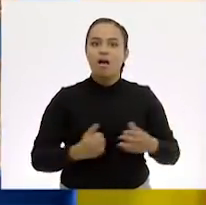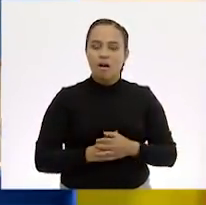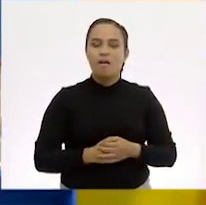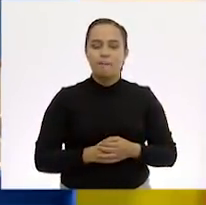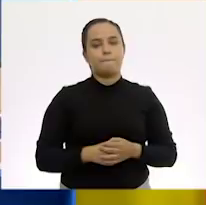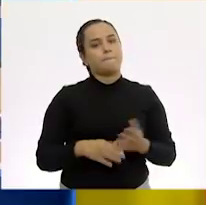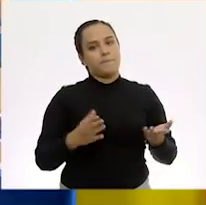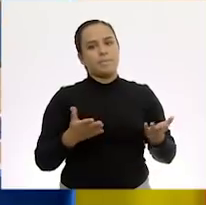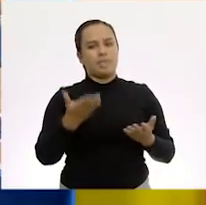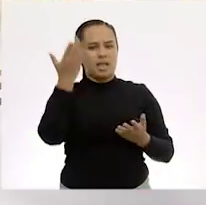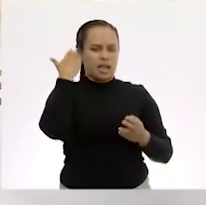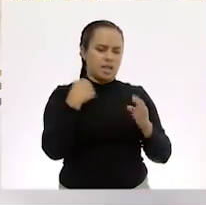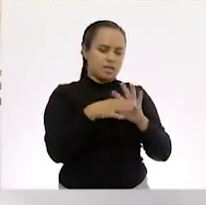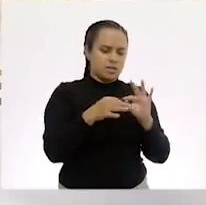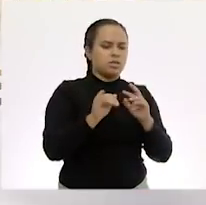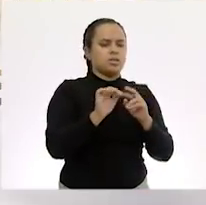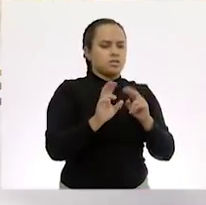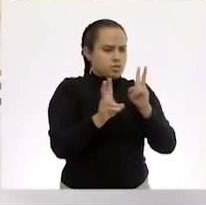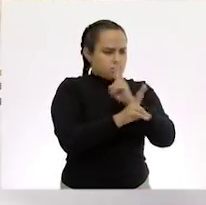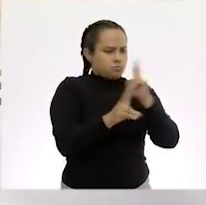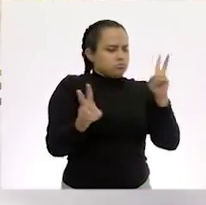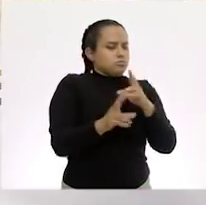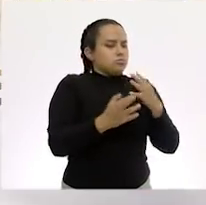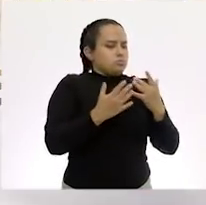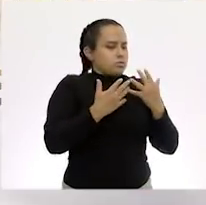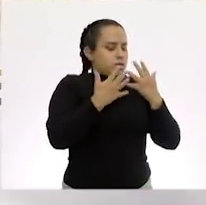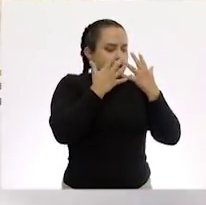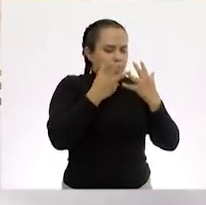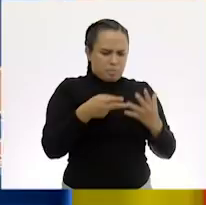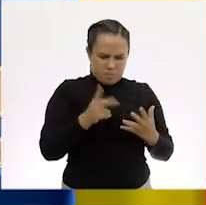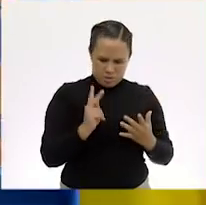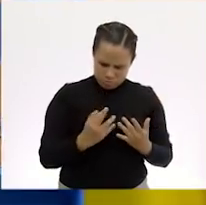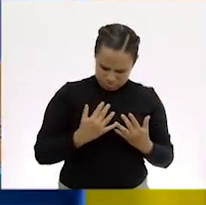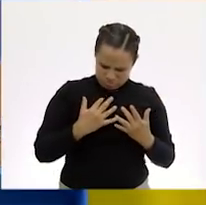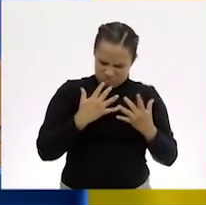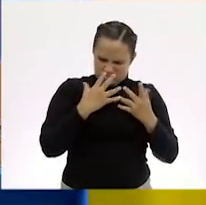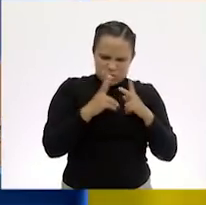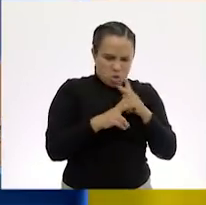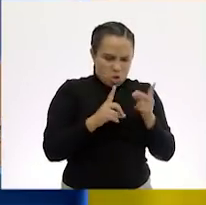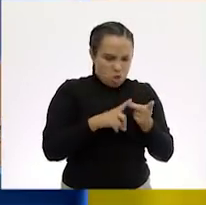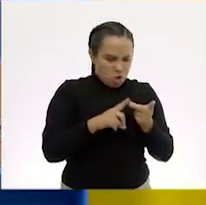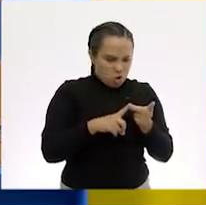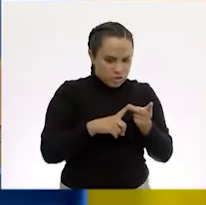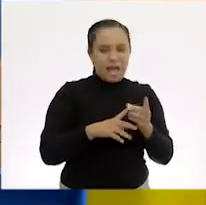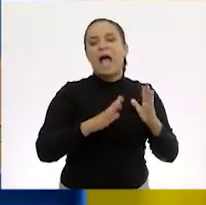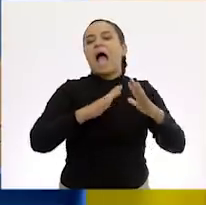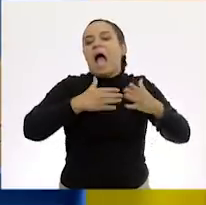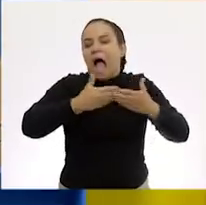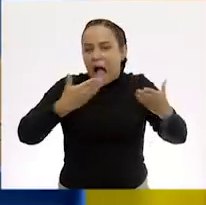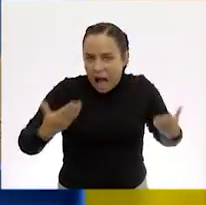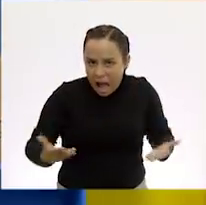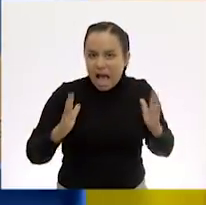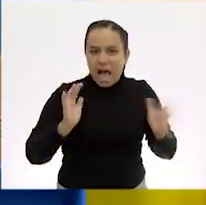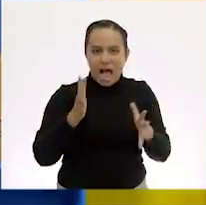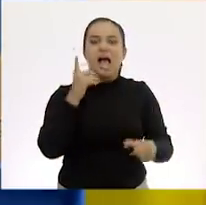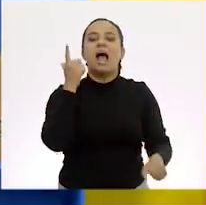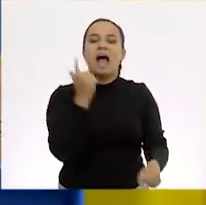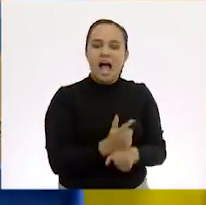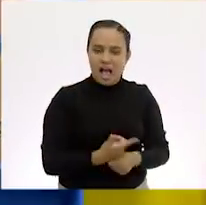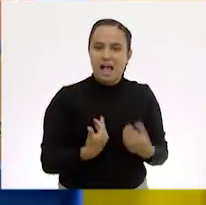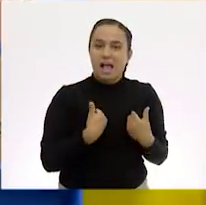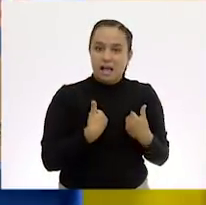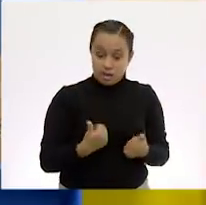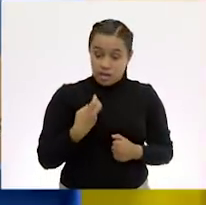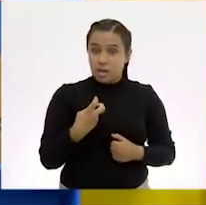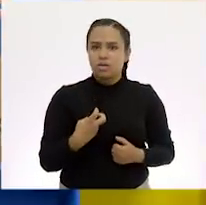más bueno, sí, respiramos oxígeno, pero no sabíamos de dónde salía ese oxígeno. Ahora sabemos que las plantas son las que